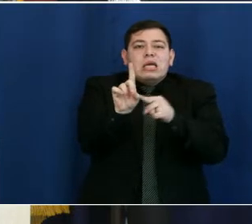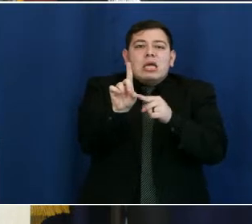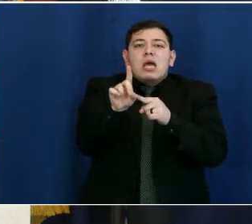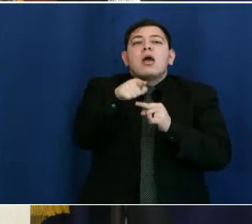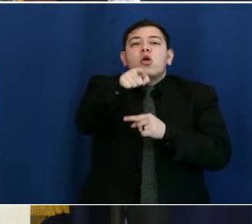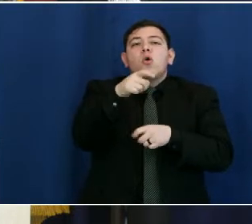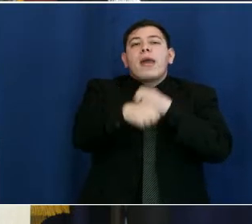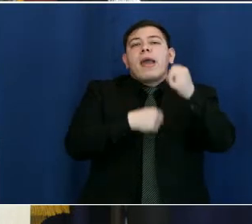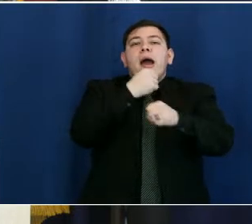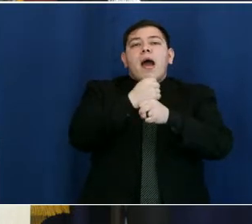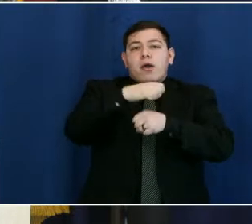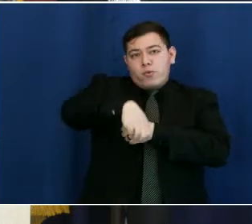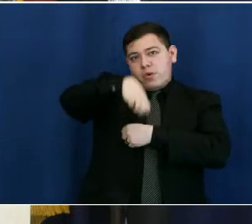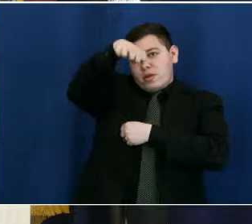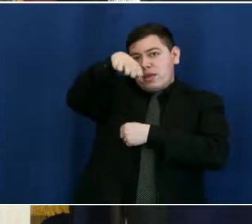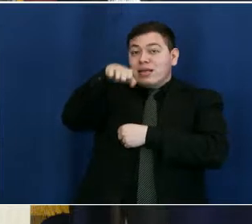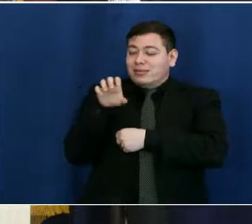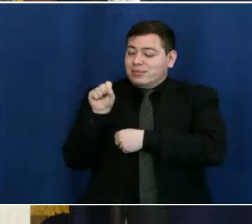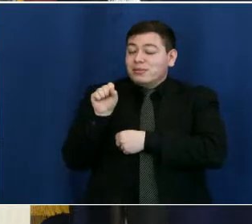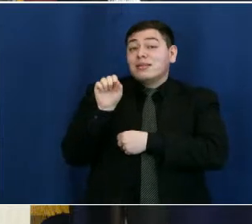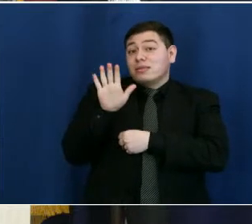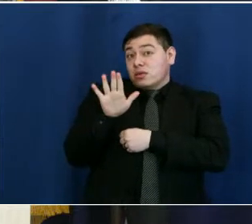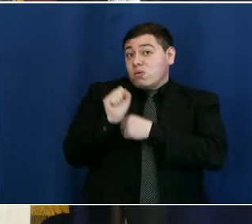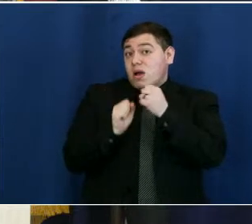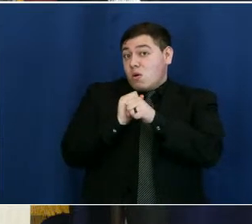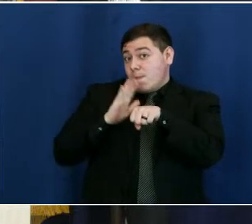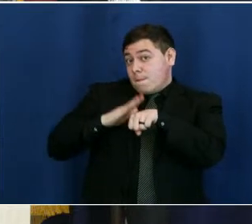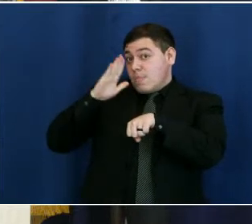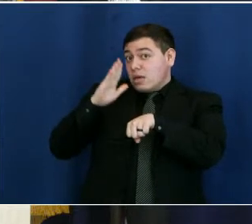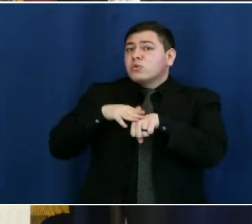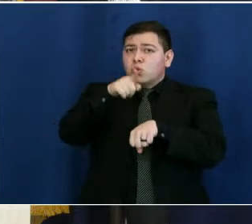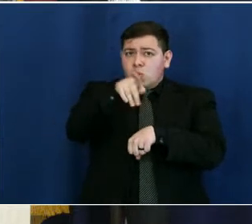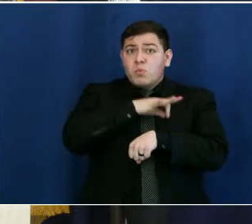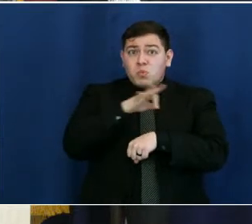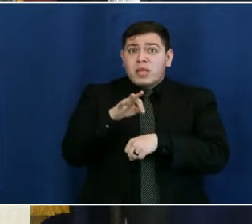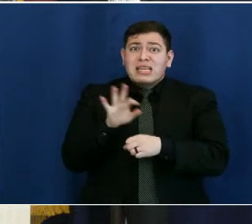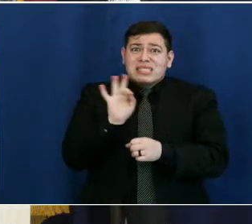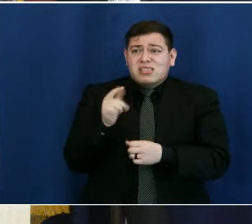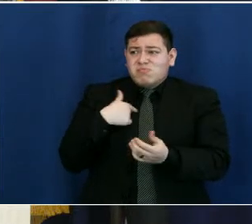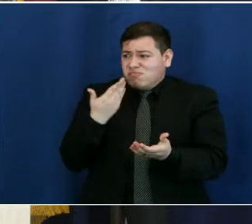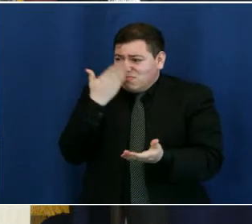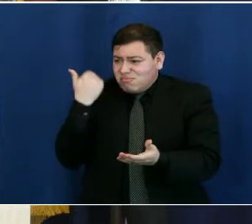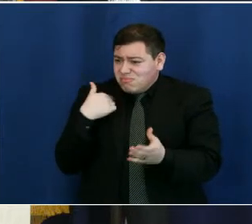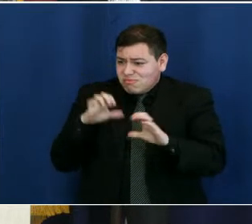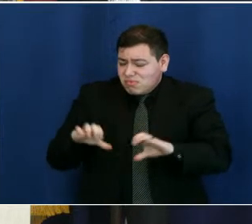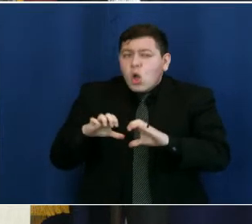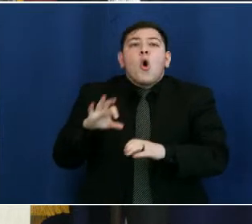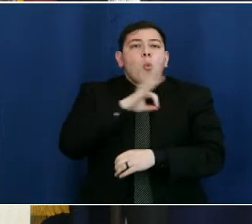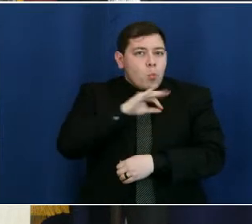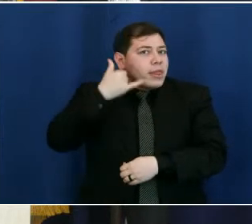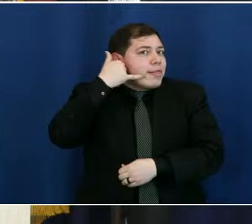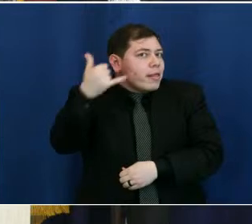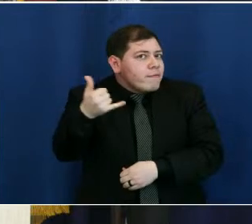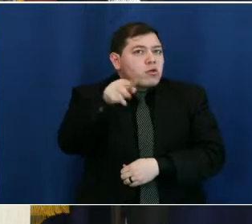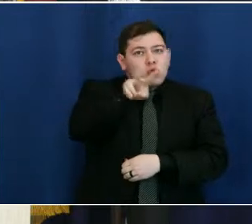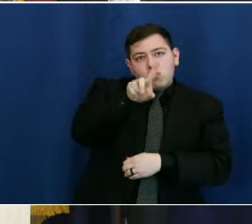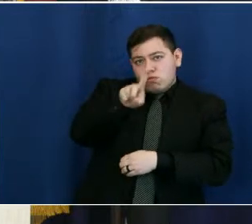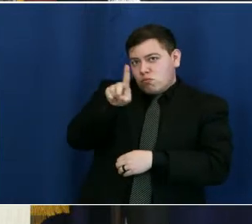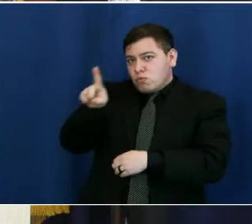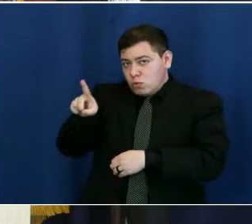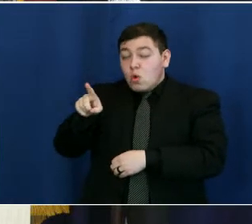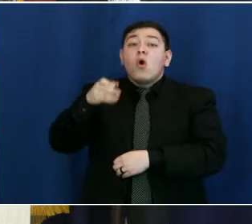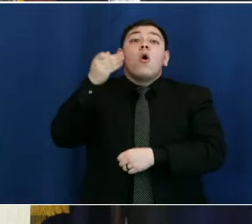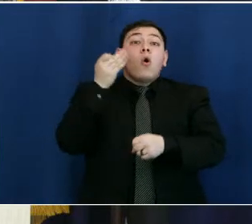Si usted tiene 75 años o más, puede llamar al 211 para que lo asistan a hacer su cita. Le quiero agradecer a las